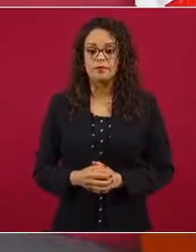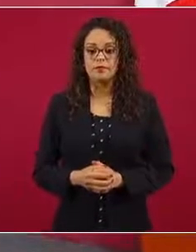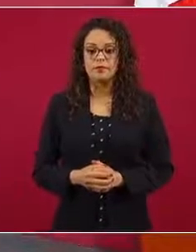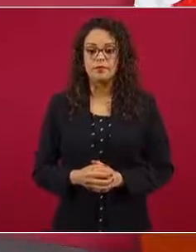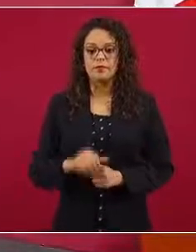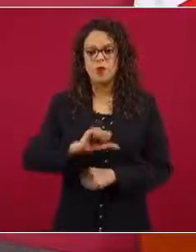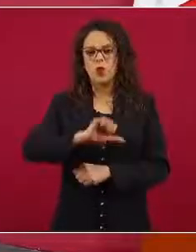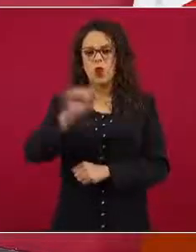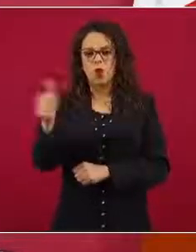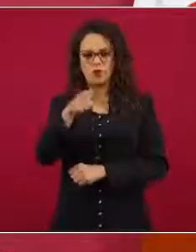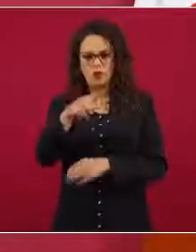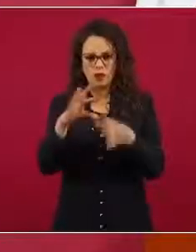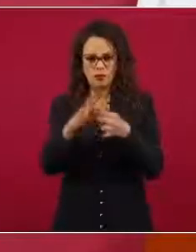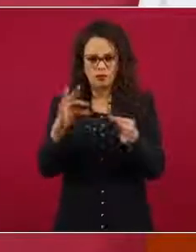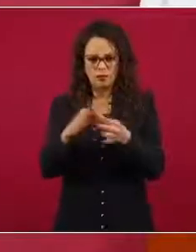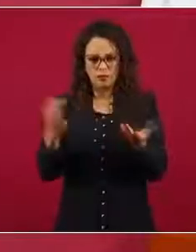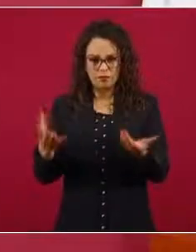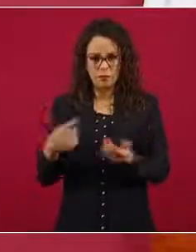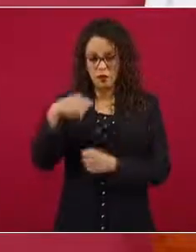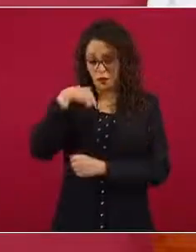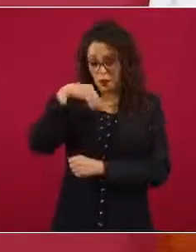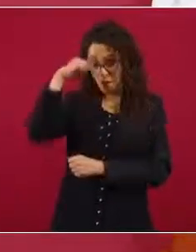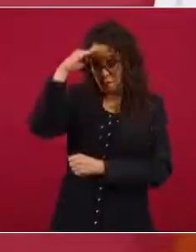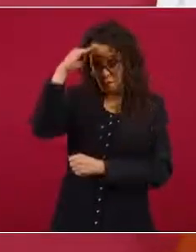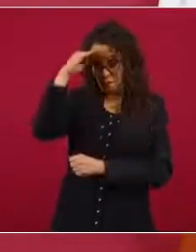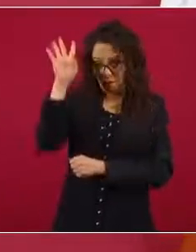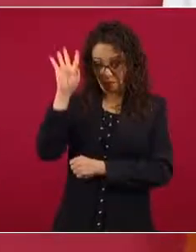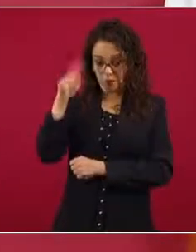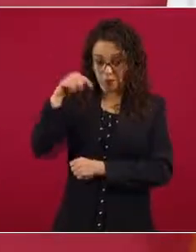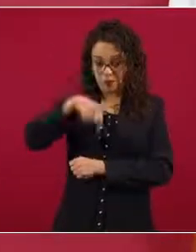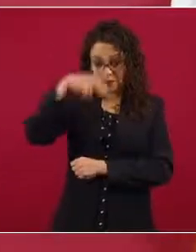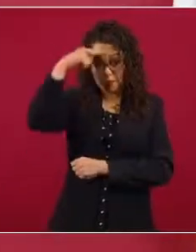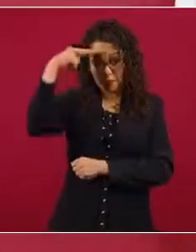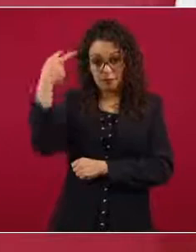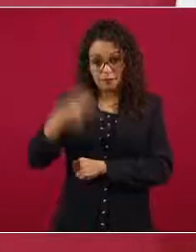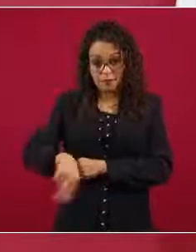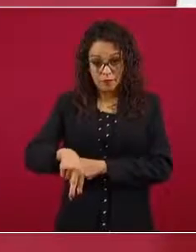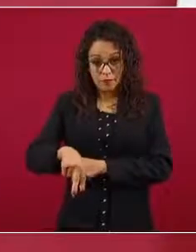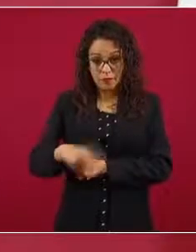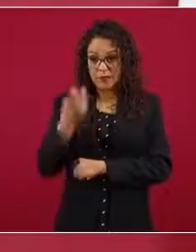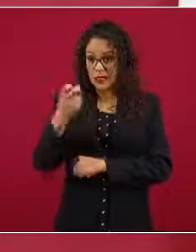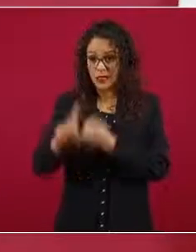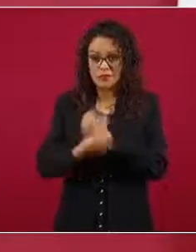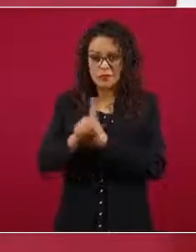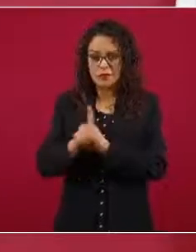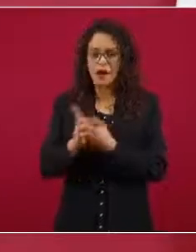yo lo que pienso es que en el caso de nuestro país no tenemos ese problema.